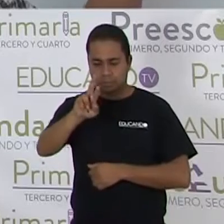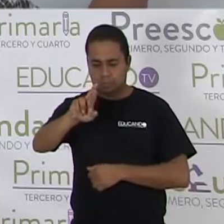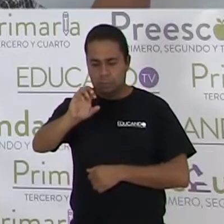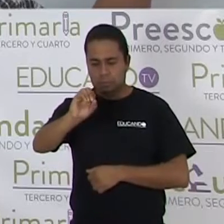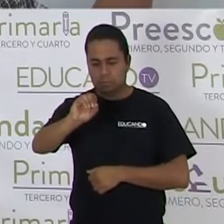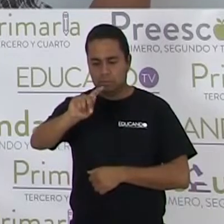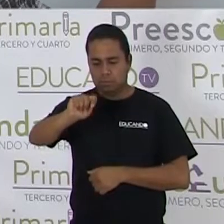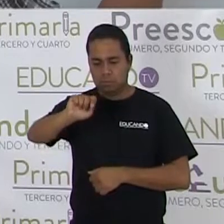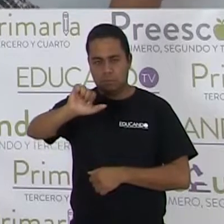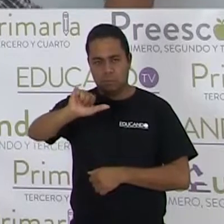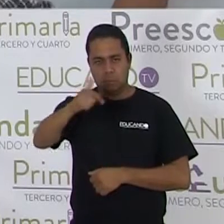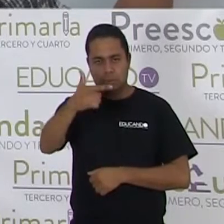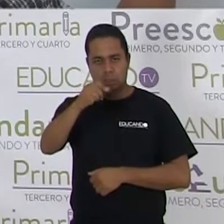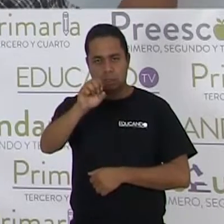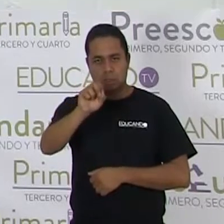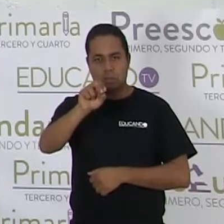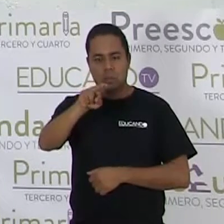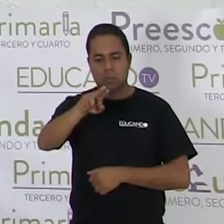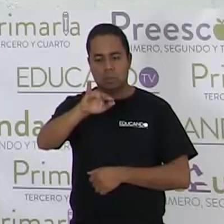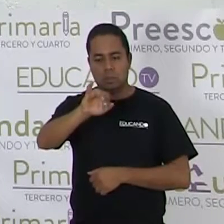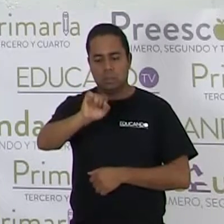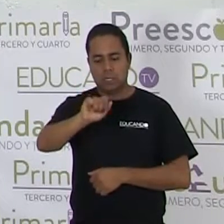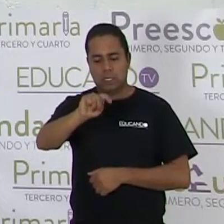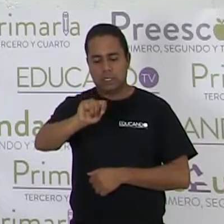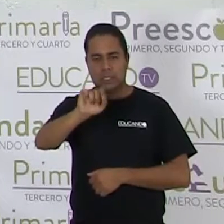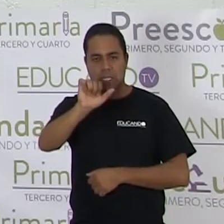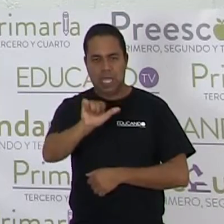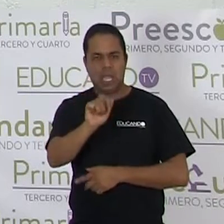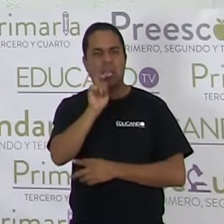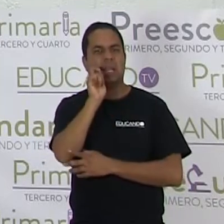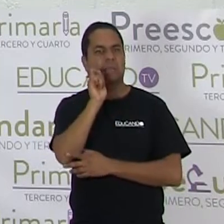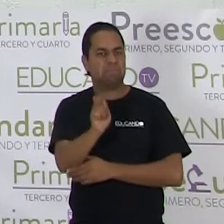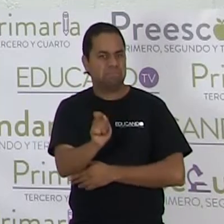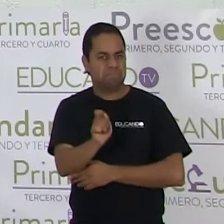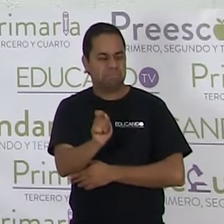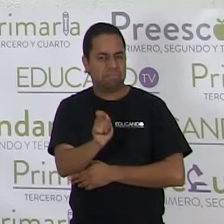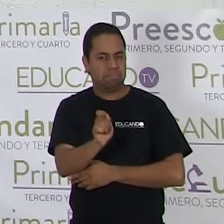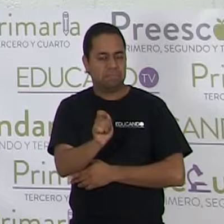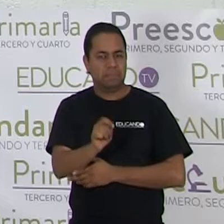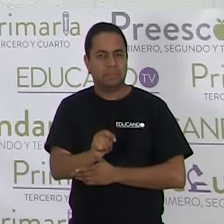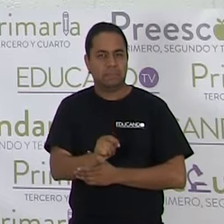protagonistas. Los protagonistas son aquellos